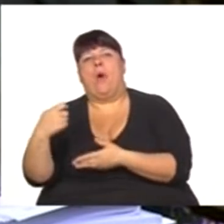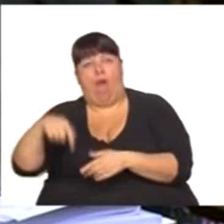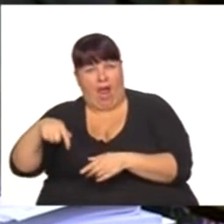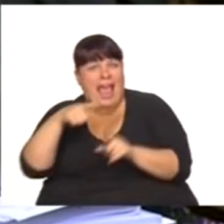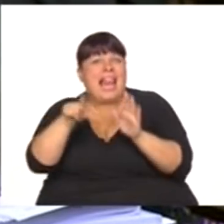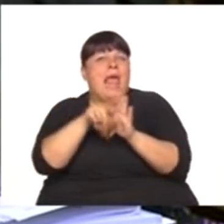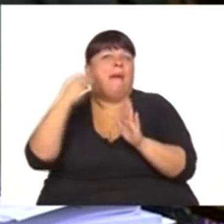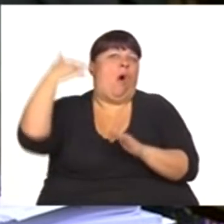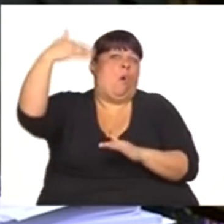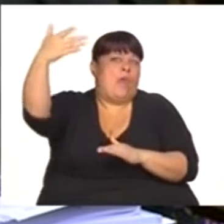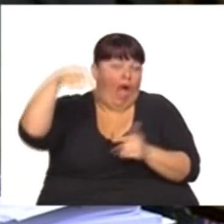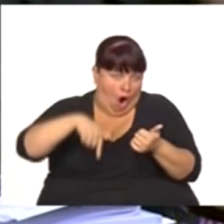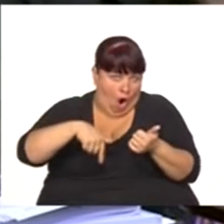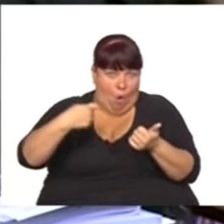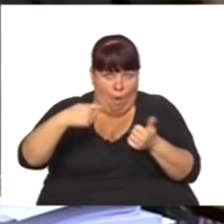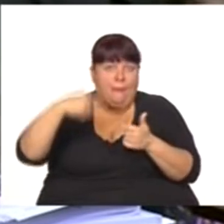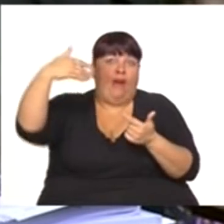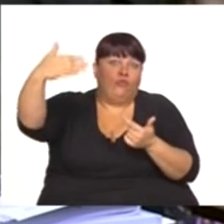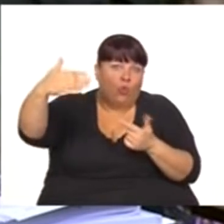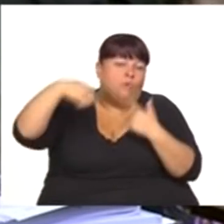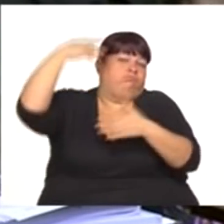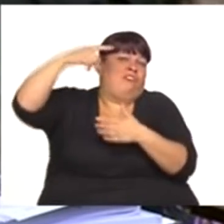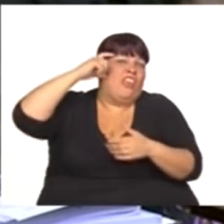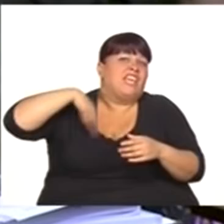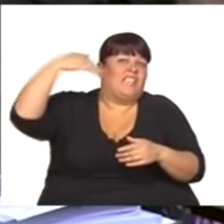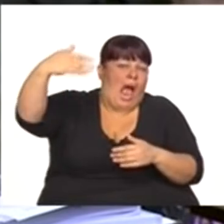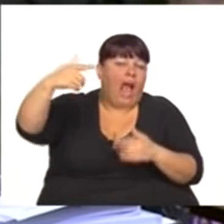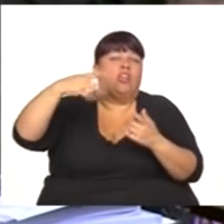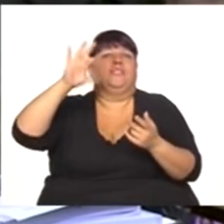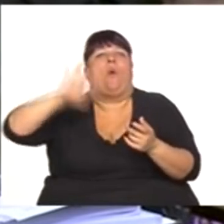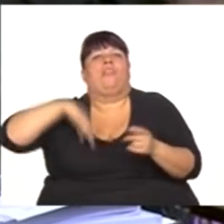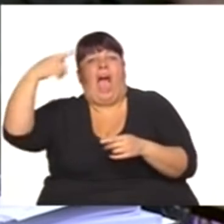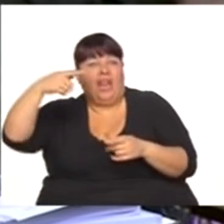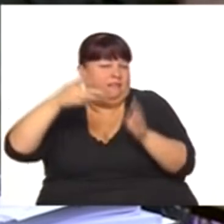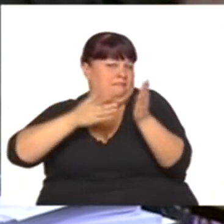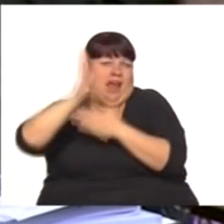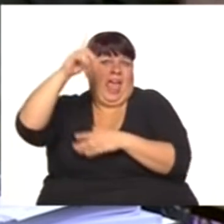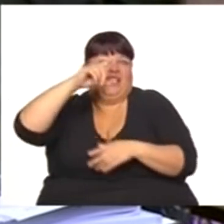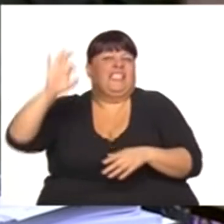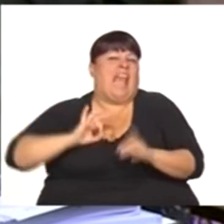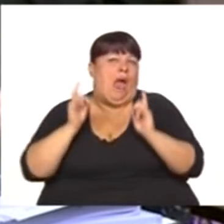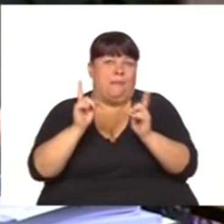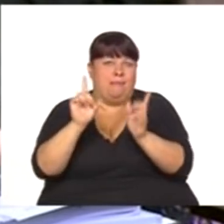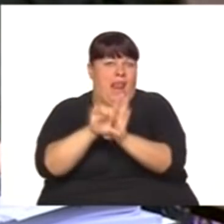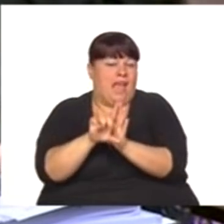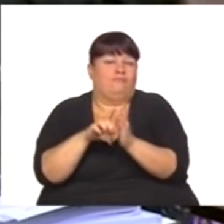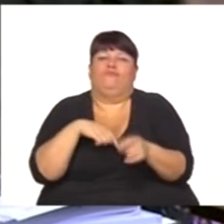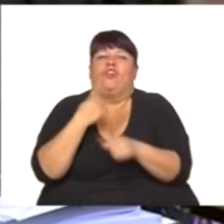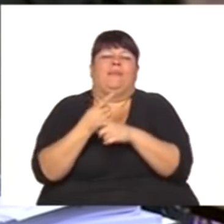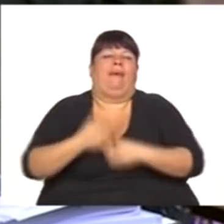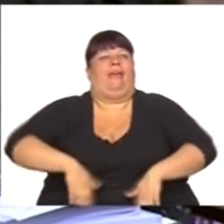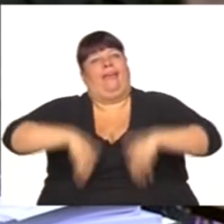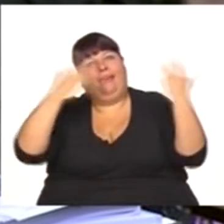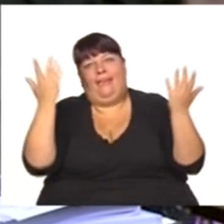de hoy, estamos legislando para los jubilados de hoy, para los de mañana, para los dentro de 10 años, para los dentro de 50 años y para los dentro de 100 años. Y entonces no lo podemos